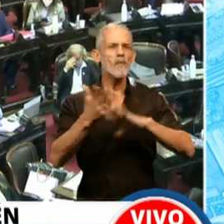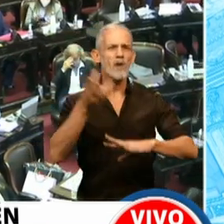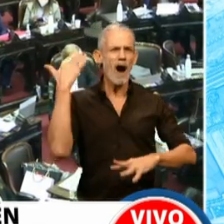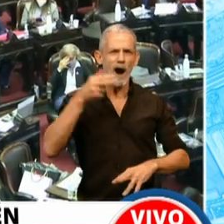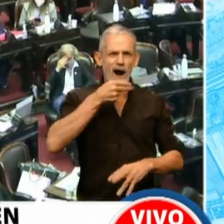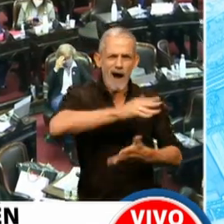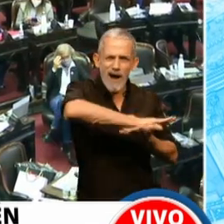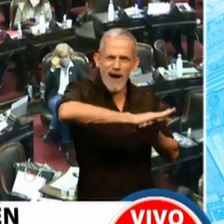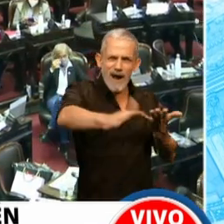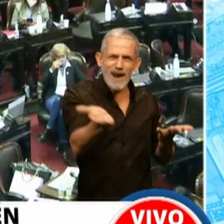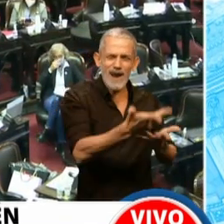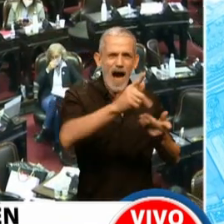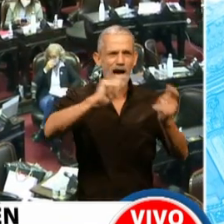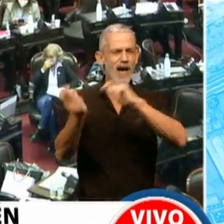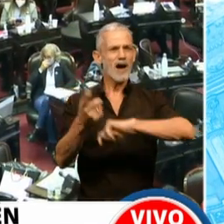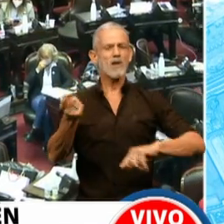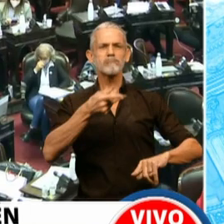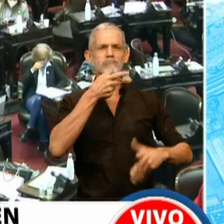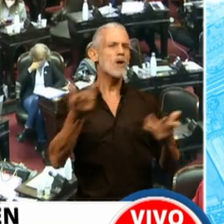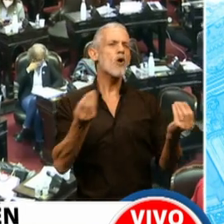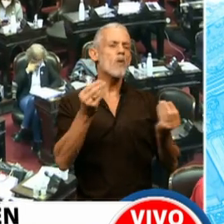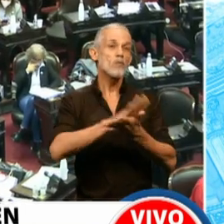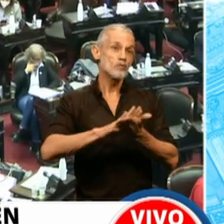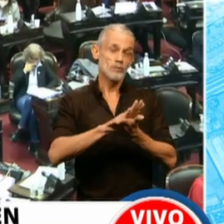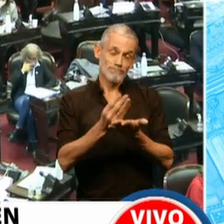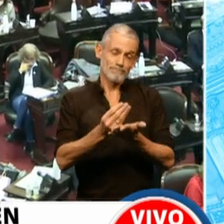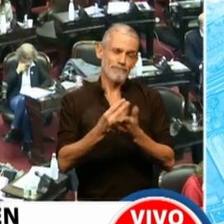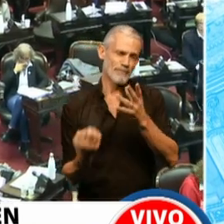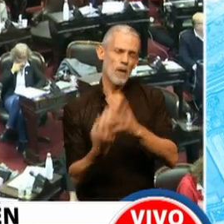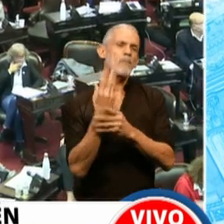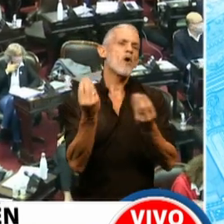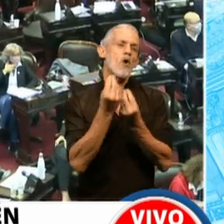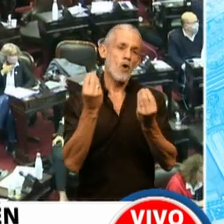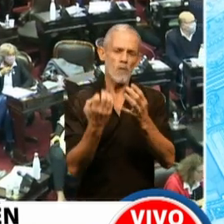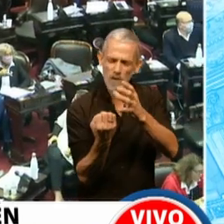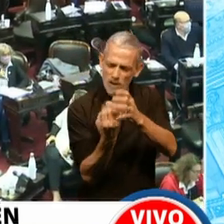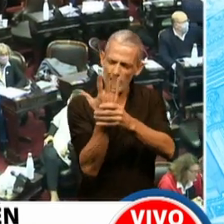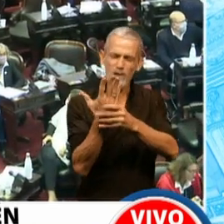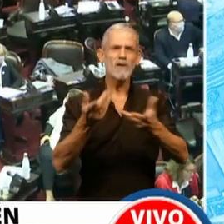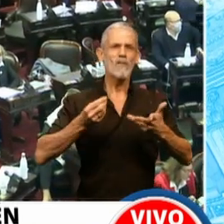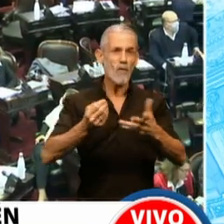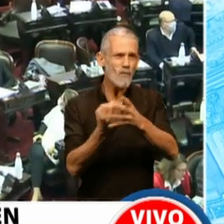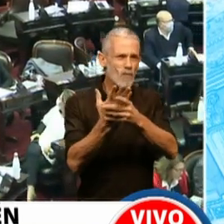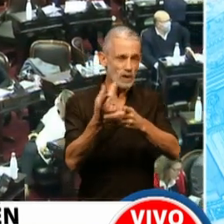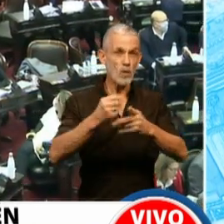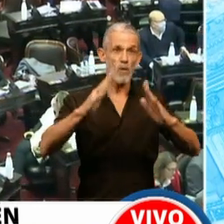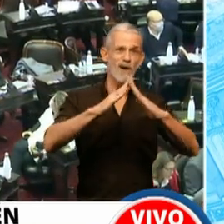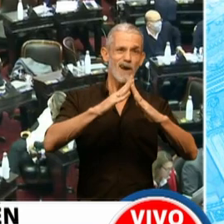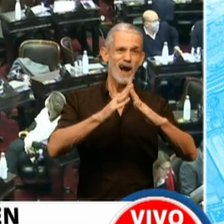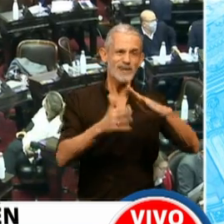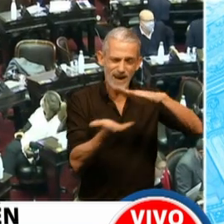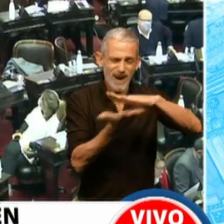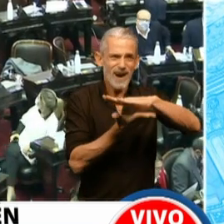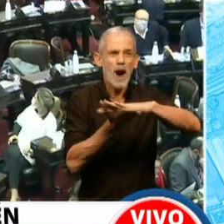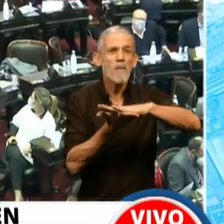de los años 60 la respuesta siempre está en el origen en las fundaciones una casa sin cimientos